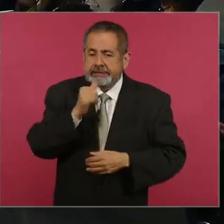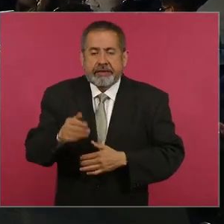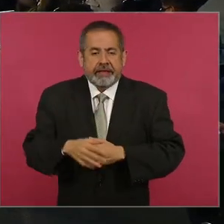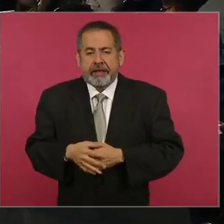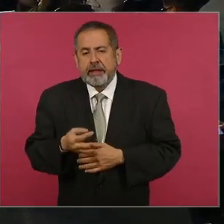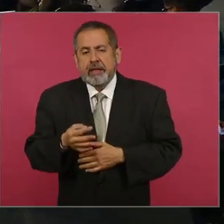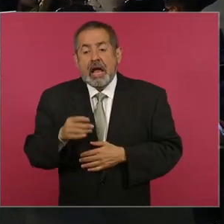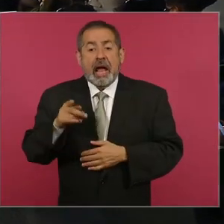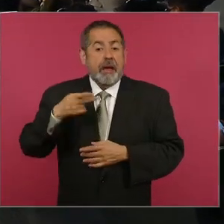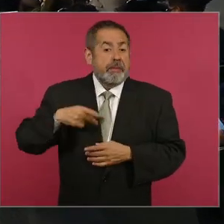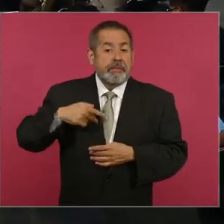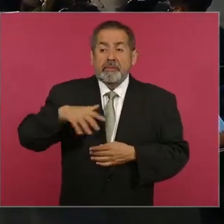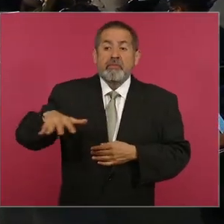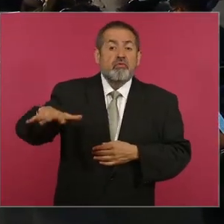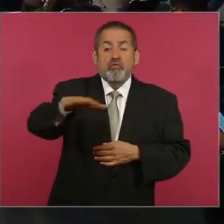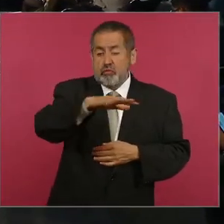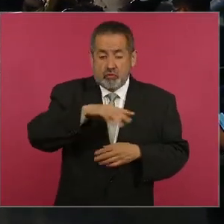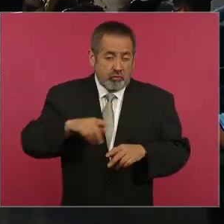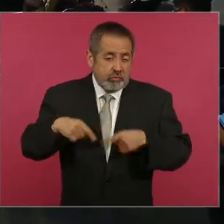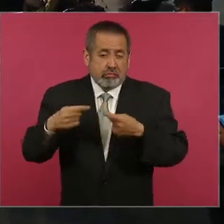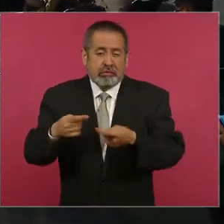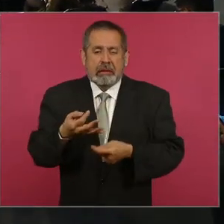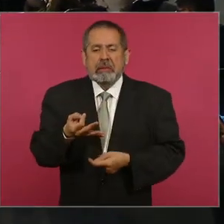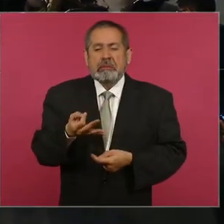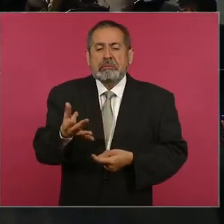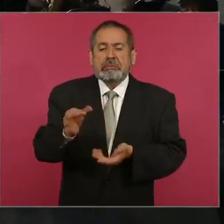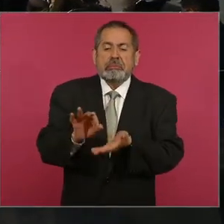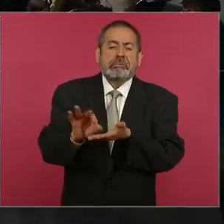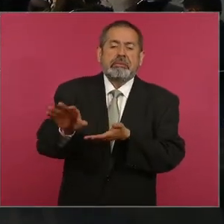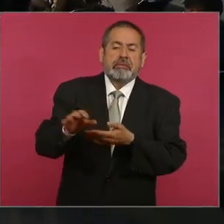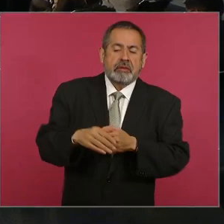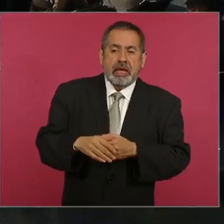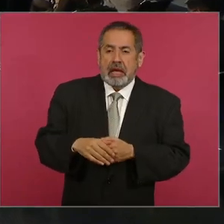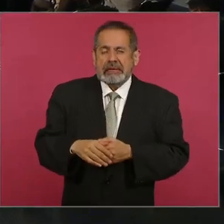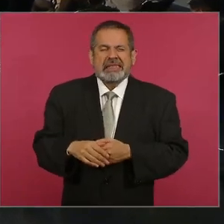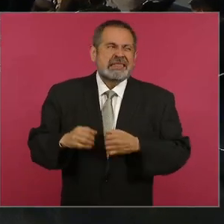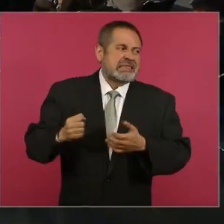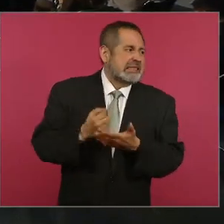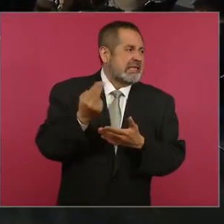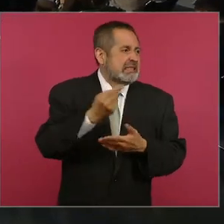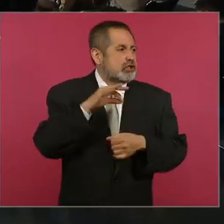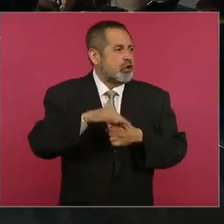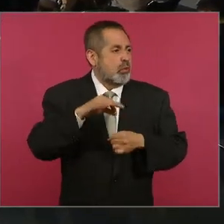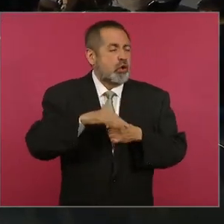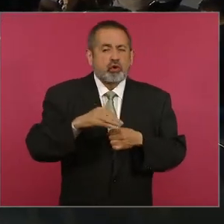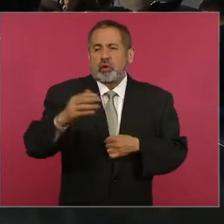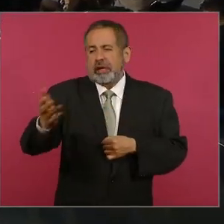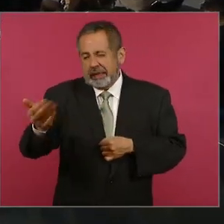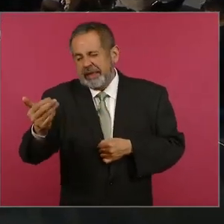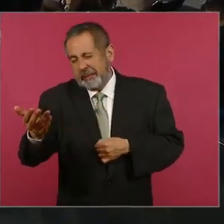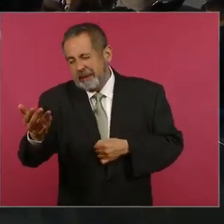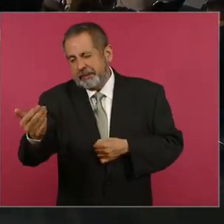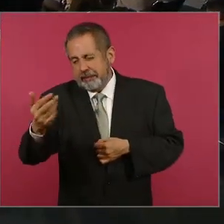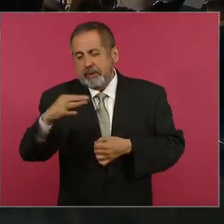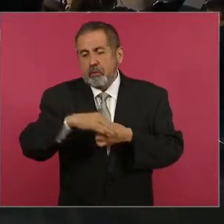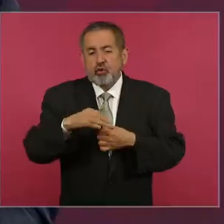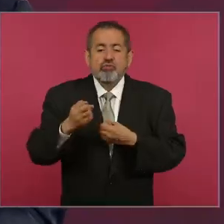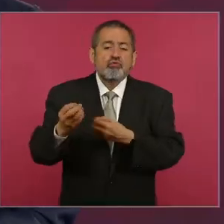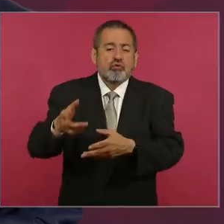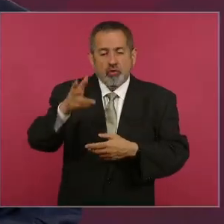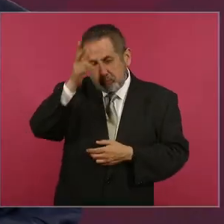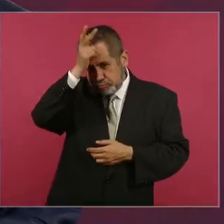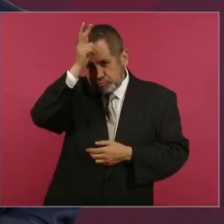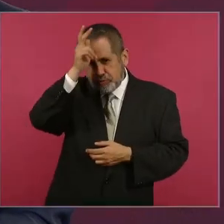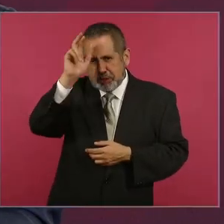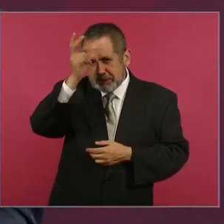entregaban migajas cuando necesitaban los votos. Pollos, patos, chivos,